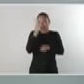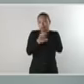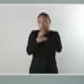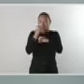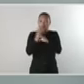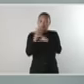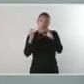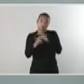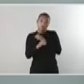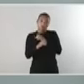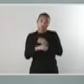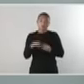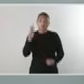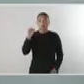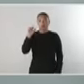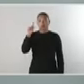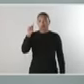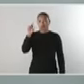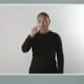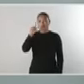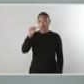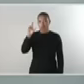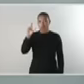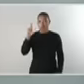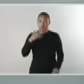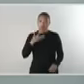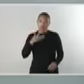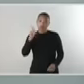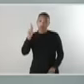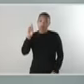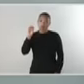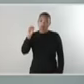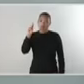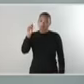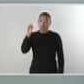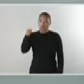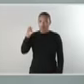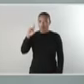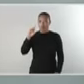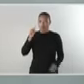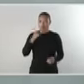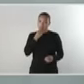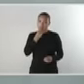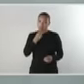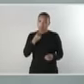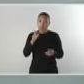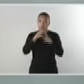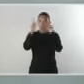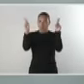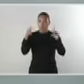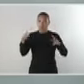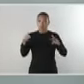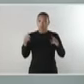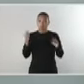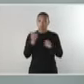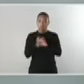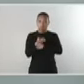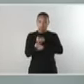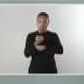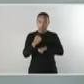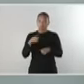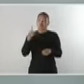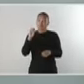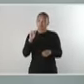es que Baltasar Hinojosa lo que propone es disminuir la paz en el Sí sí te creemos Baltasar